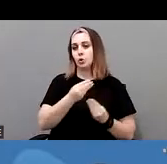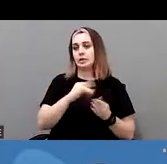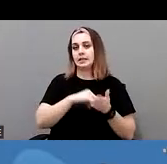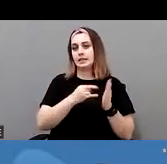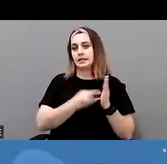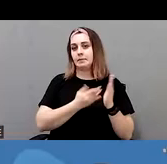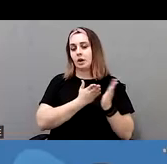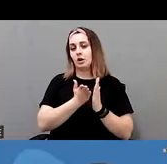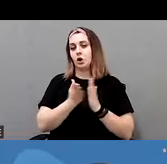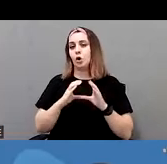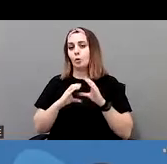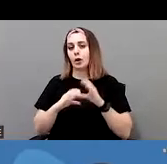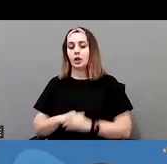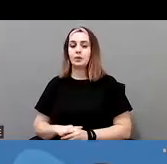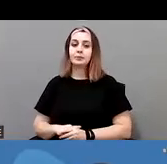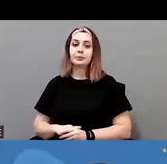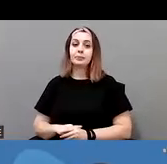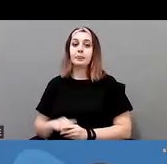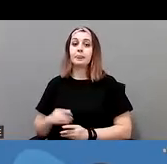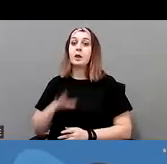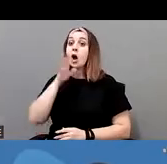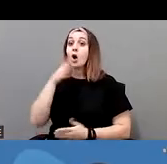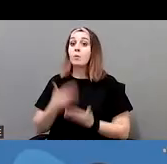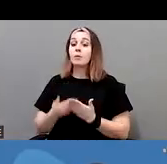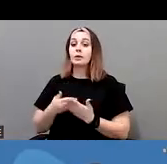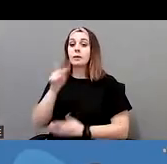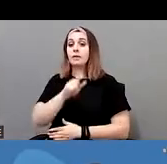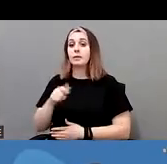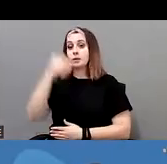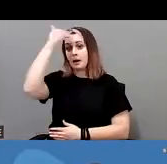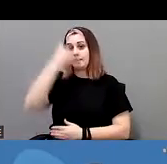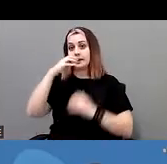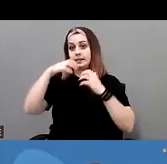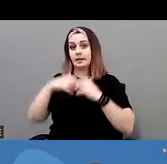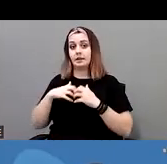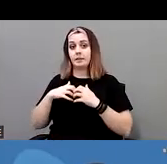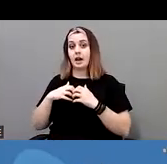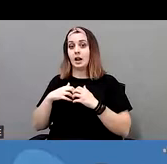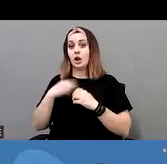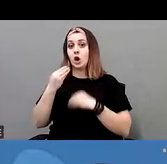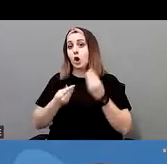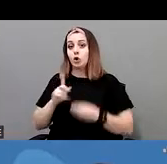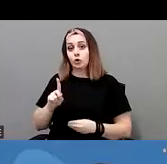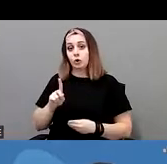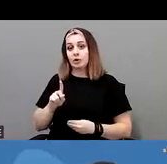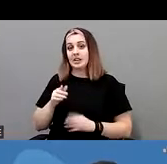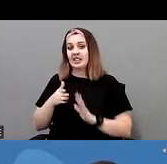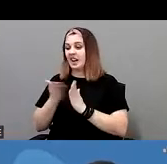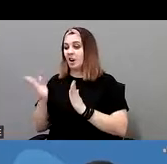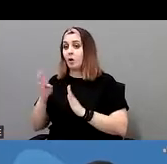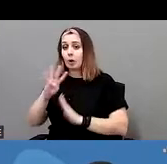de comunicación. Y las razones por las que las personas con parálisis cerebral no lo utilizan, es el